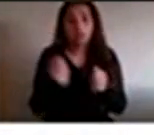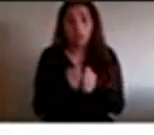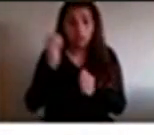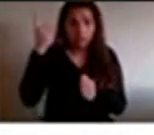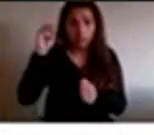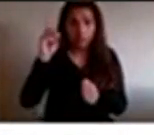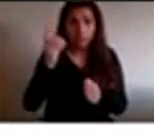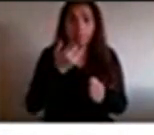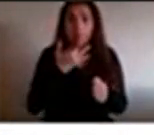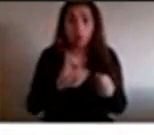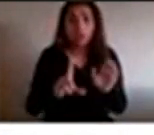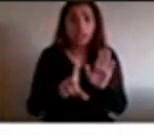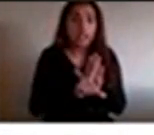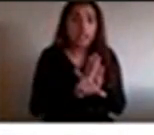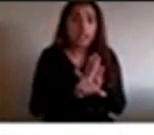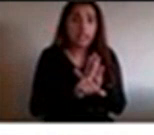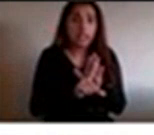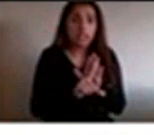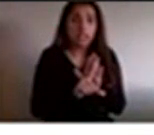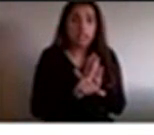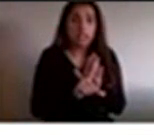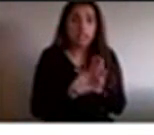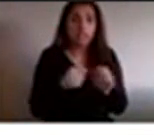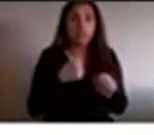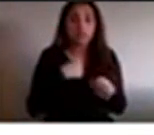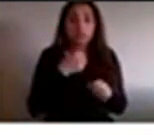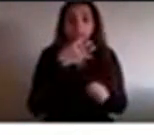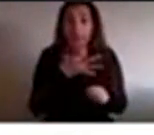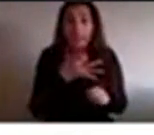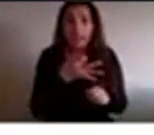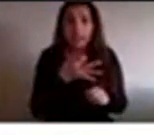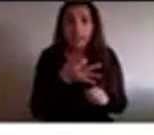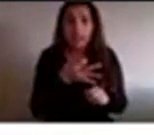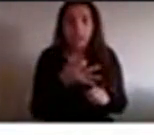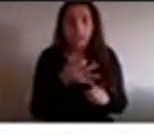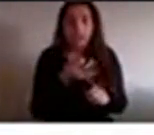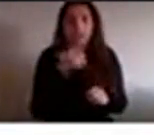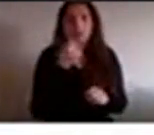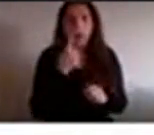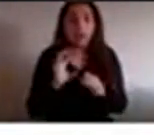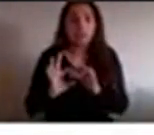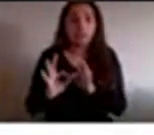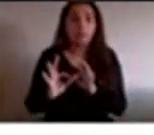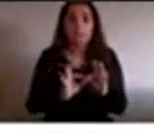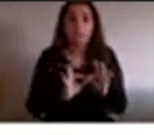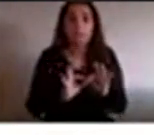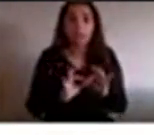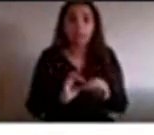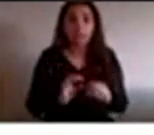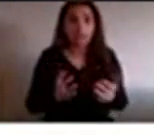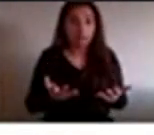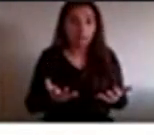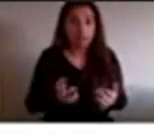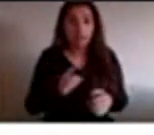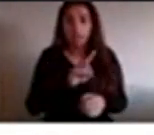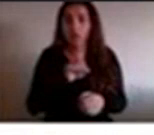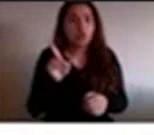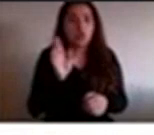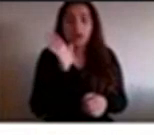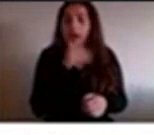claro para el público que quede esa distinción de no hay discriminación, sino ahí es una causal determinación